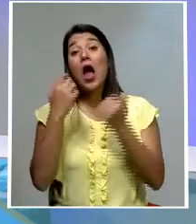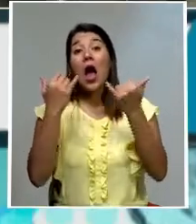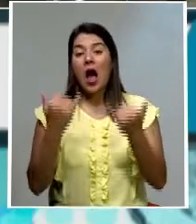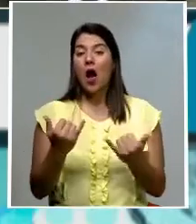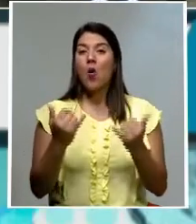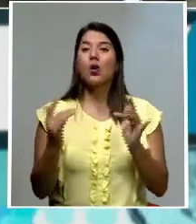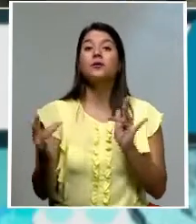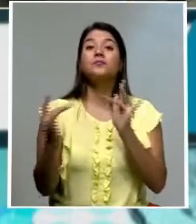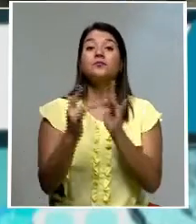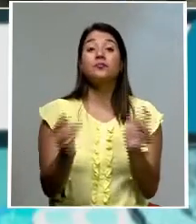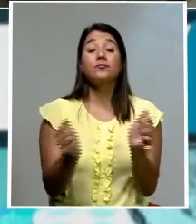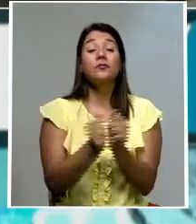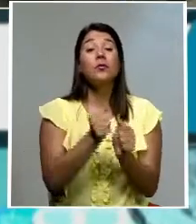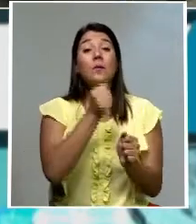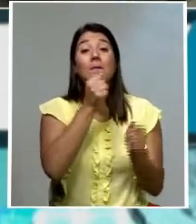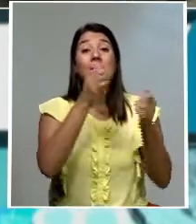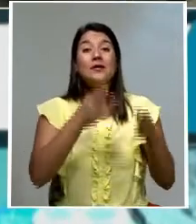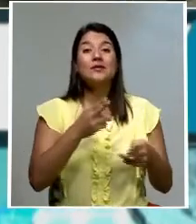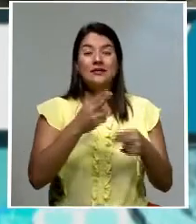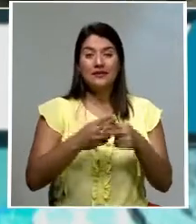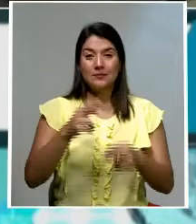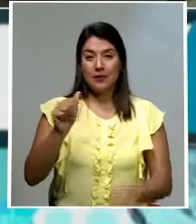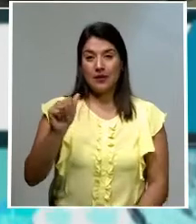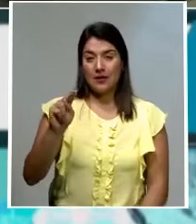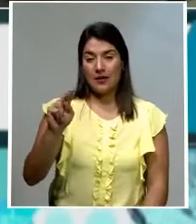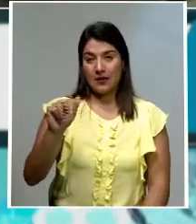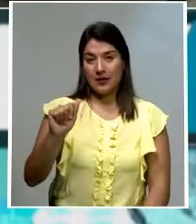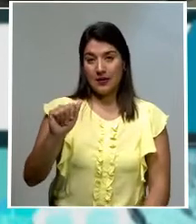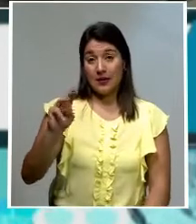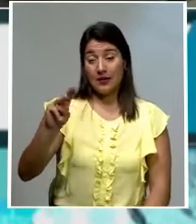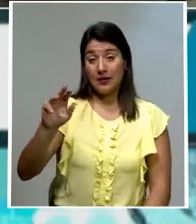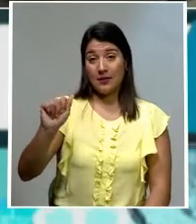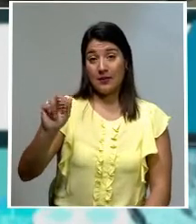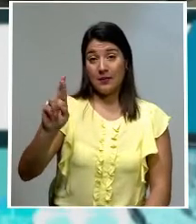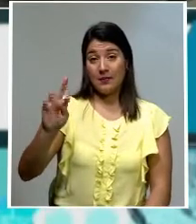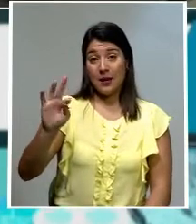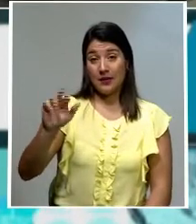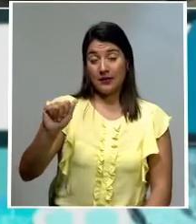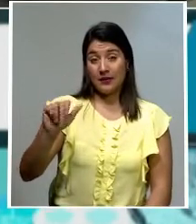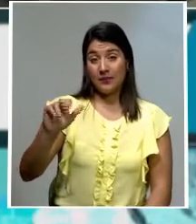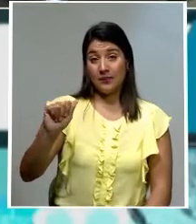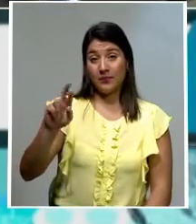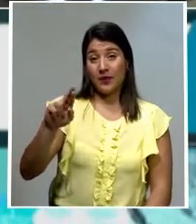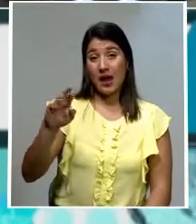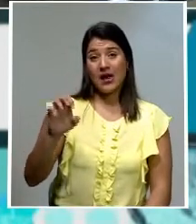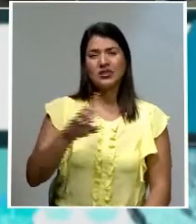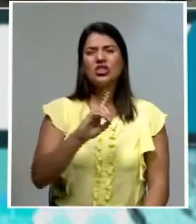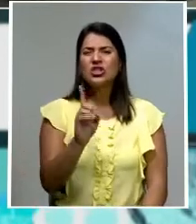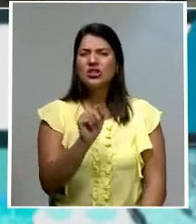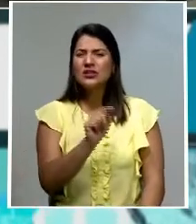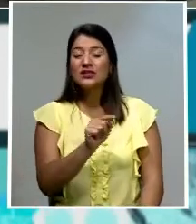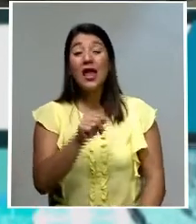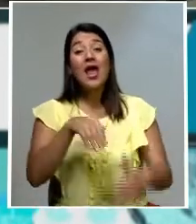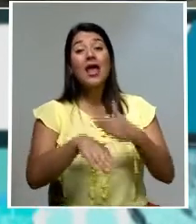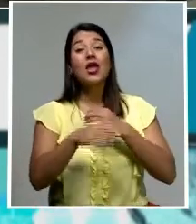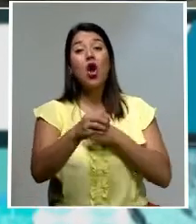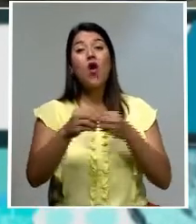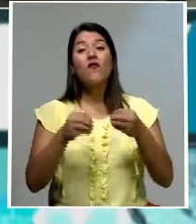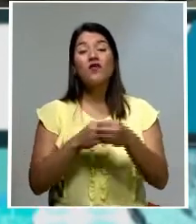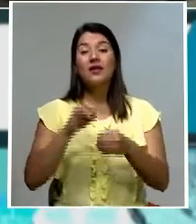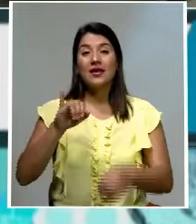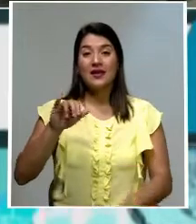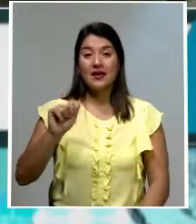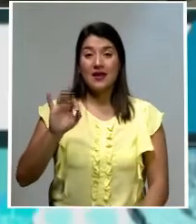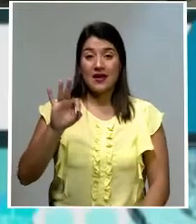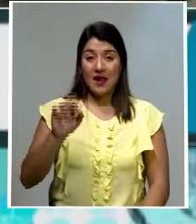vivo con la periodista Ana Marta Arce, quien se encuentra en una de estas oficinas del IAFA y nos